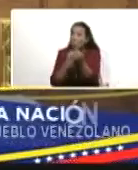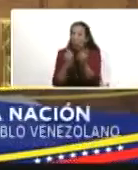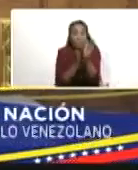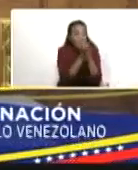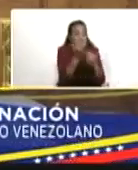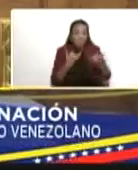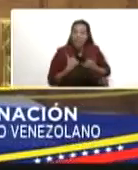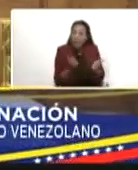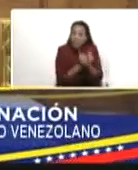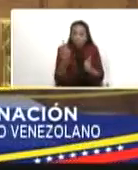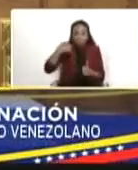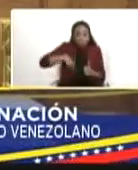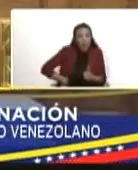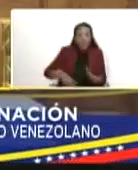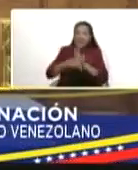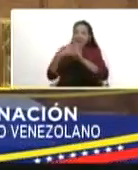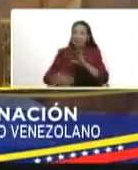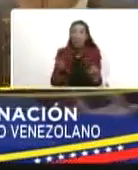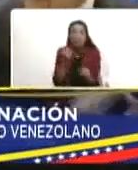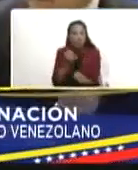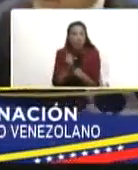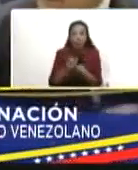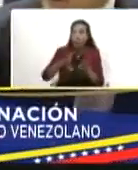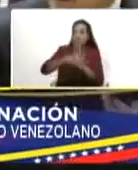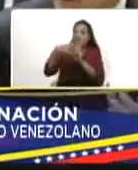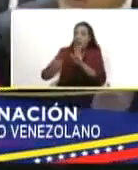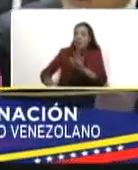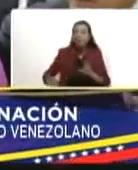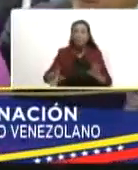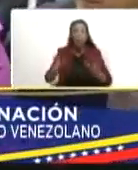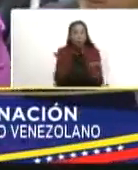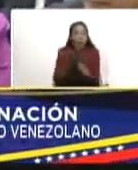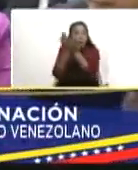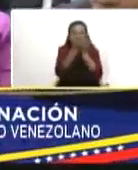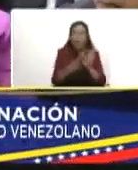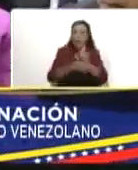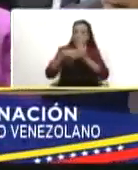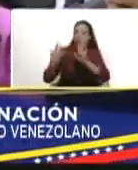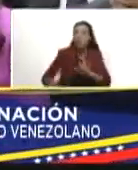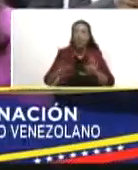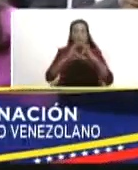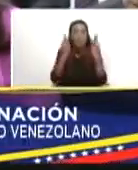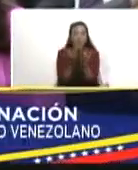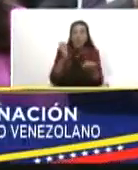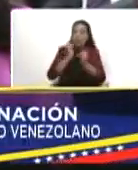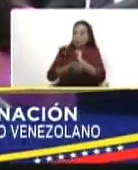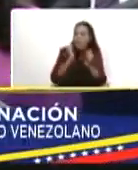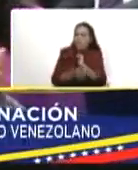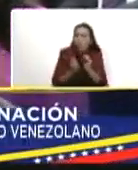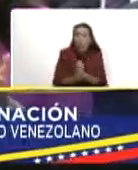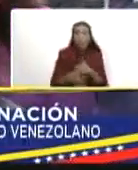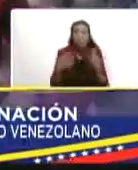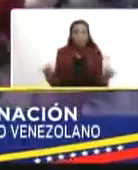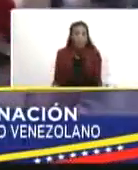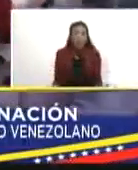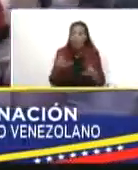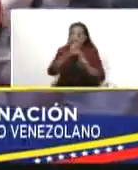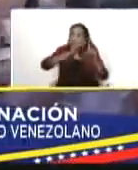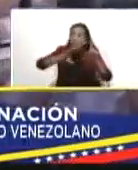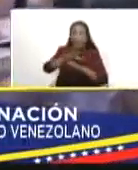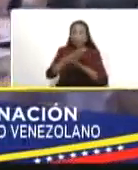emprendimientos en su derecho al trabajo en su derecho al estudio en su derecho al deporte el su derecho a la